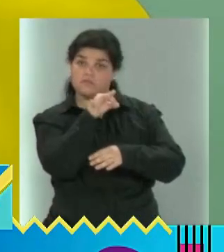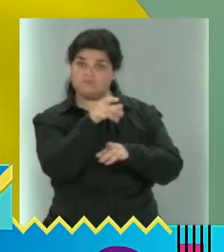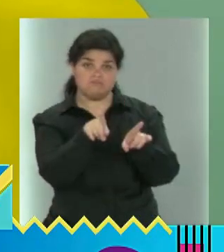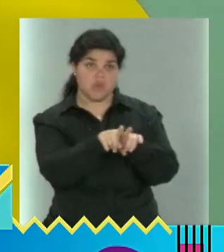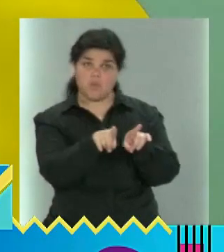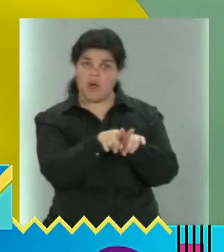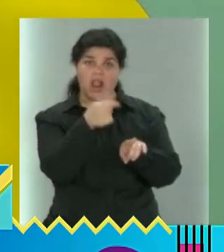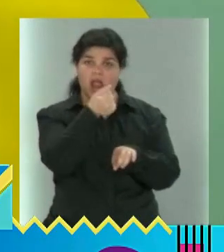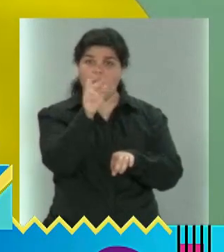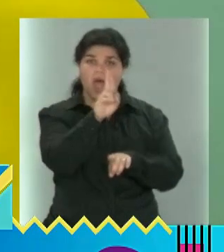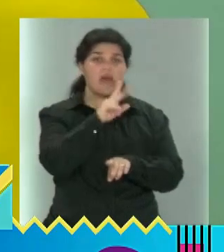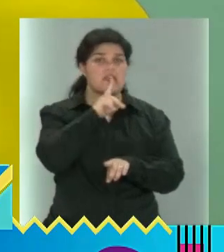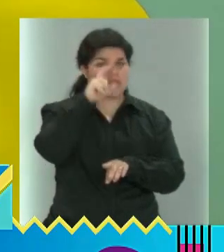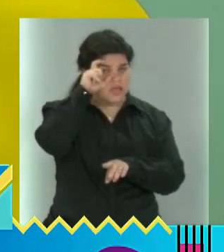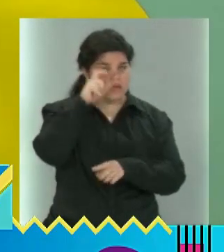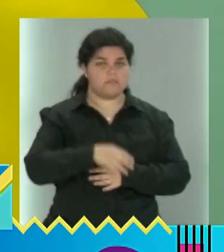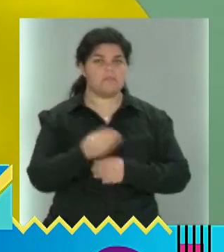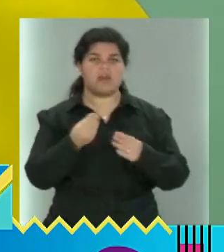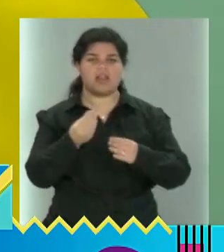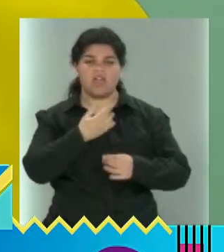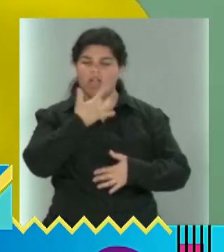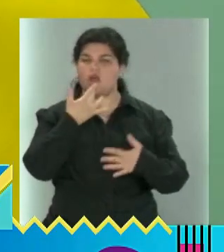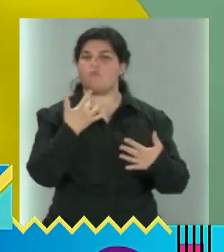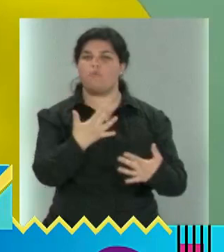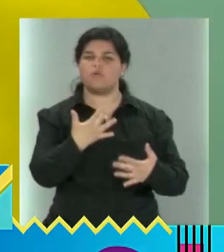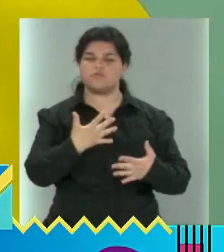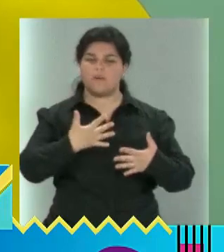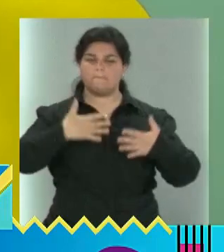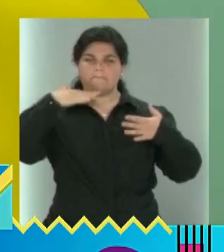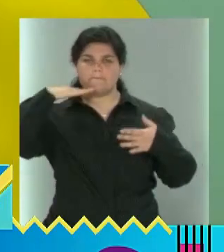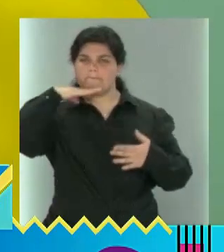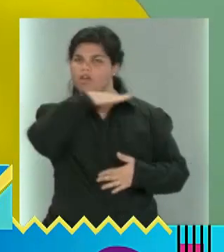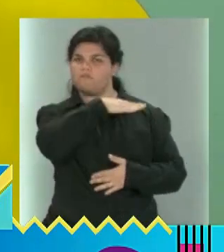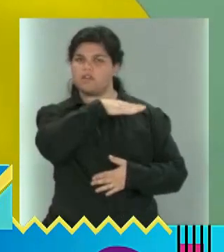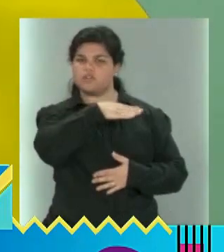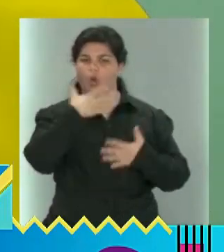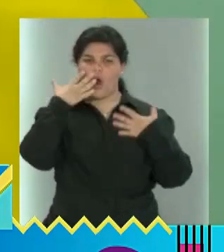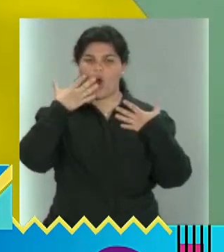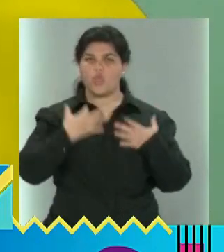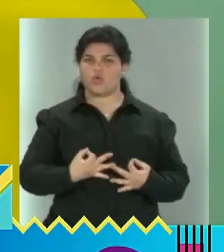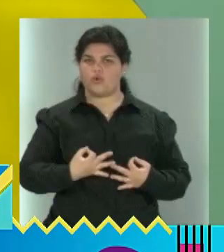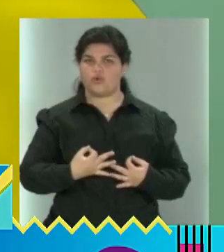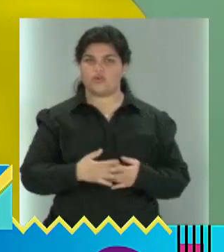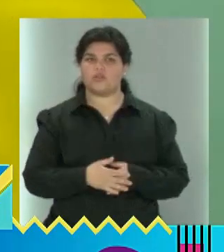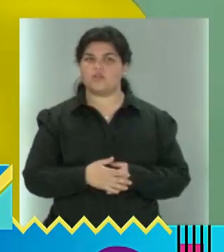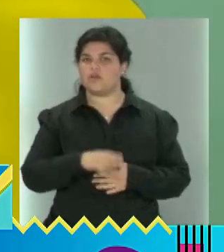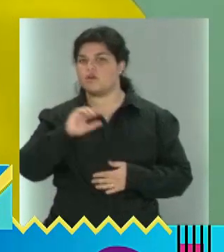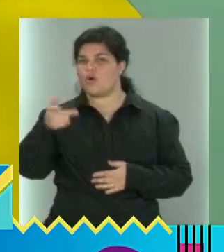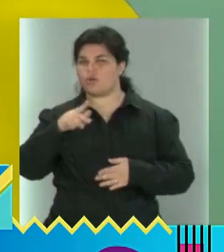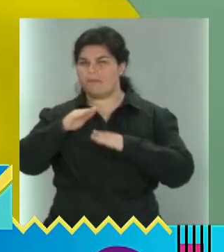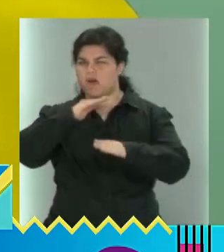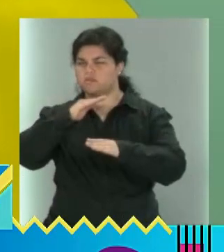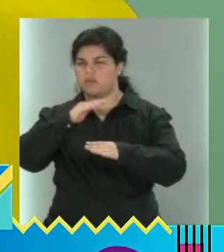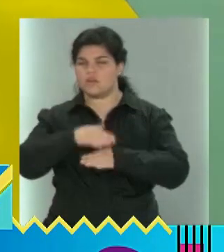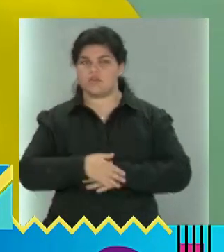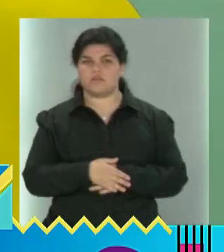para desarrollar belleza, perfección, control. Y marcial porque viene de la palabra militar. Los